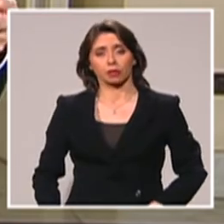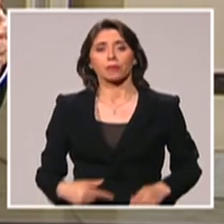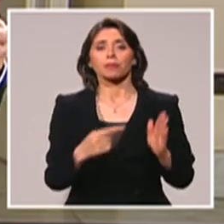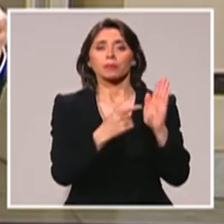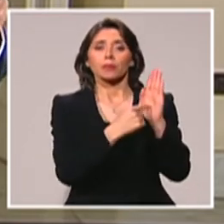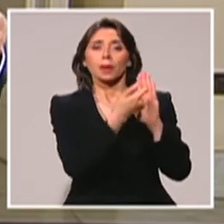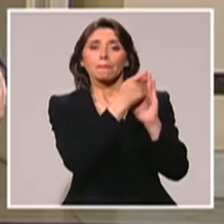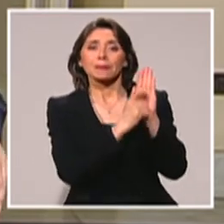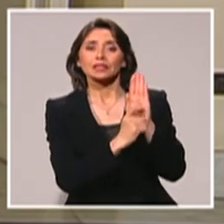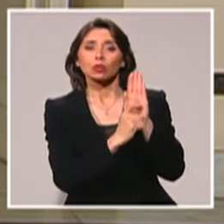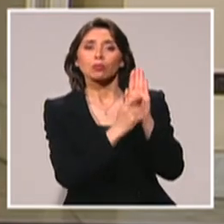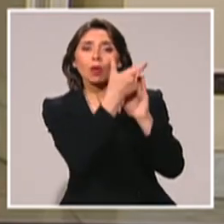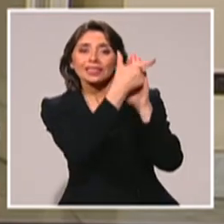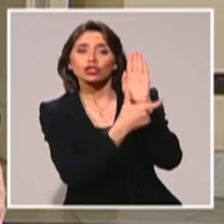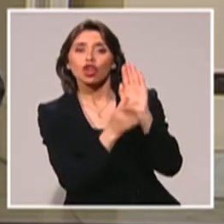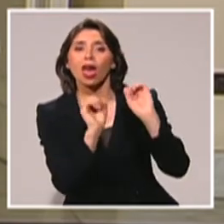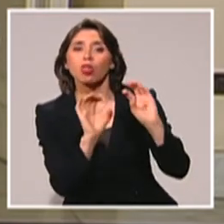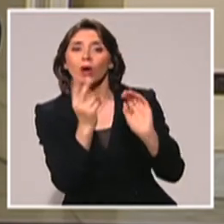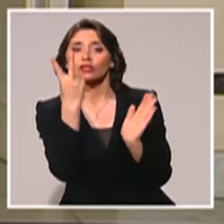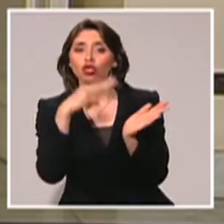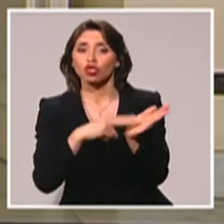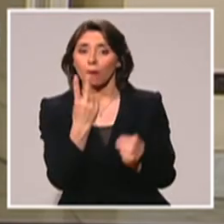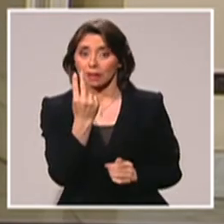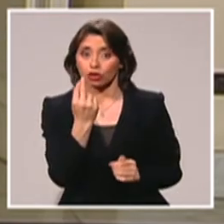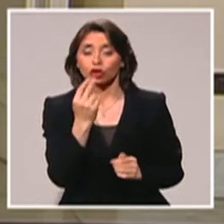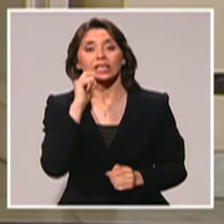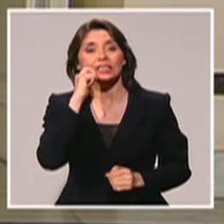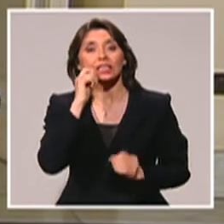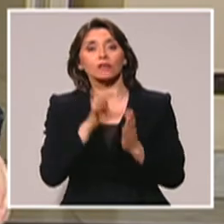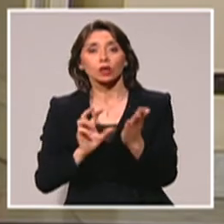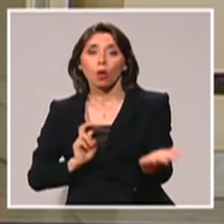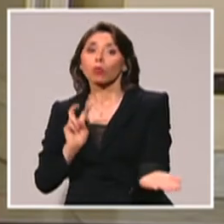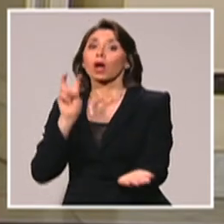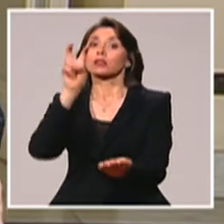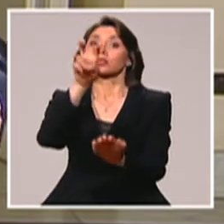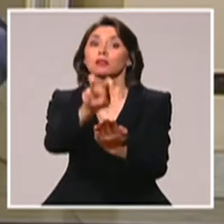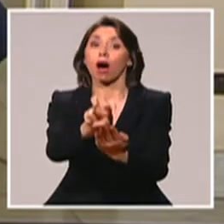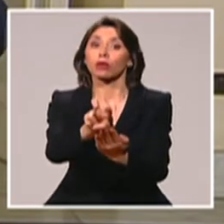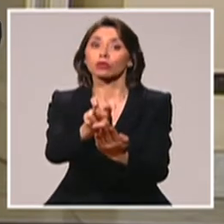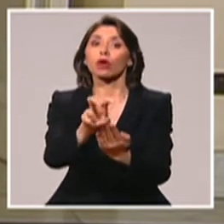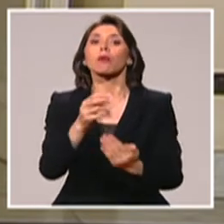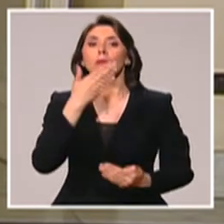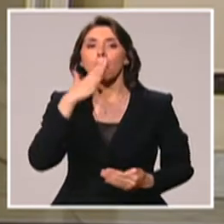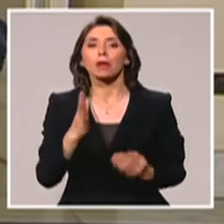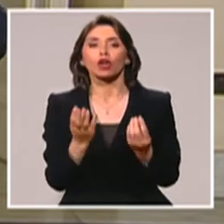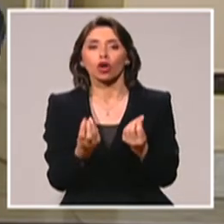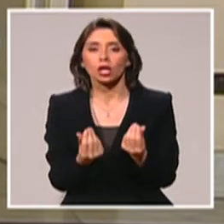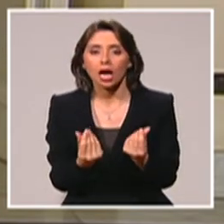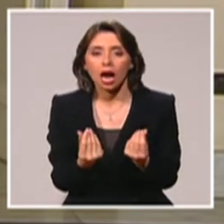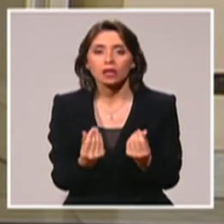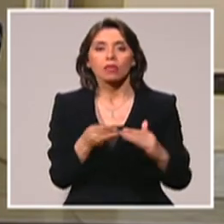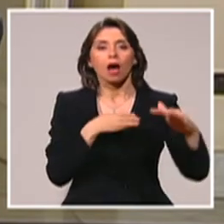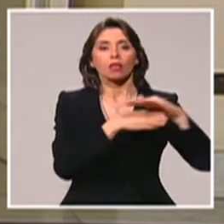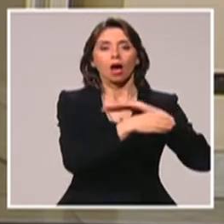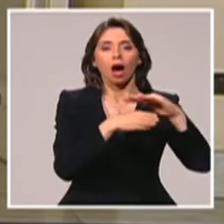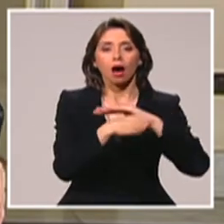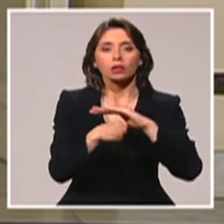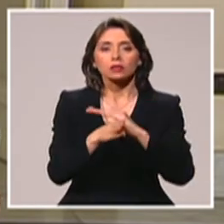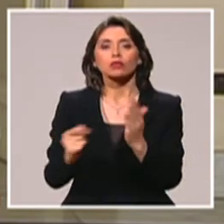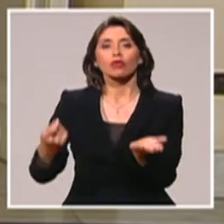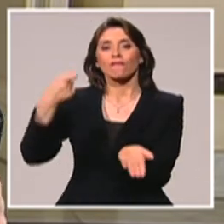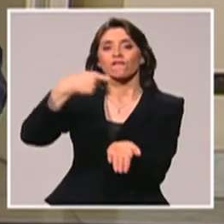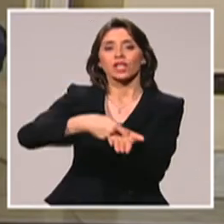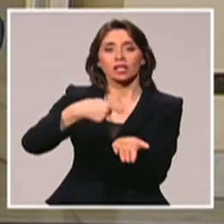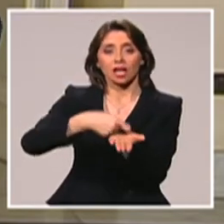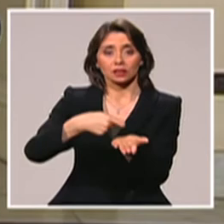de educación del 2012 significa un gran salto adelante para mejorar la calidad el acceso y el financiamiento